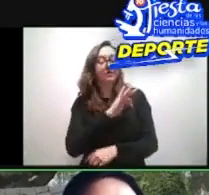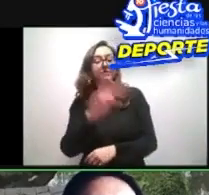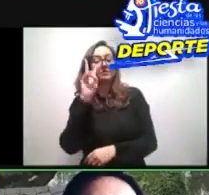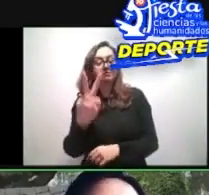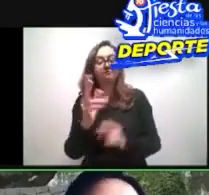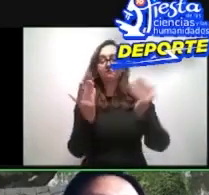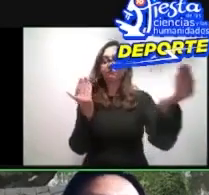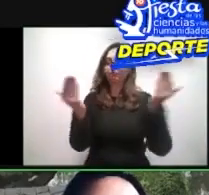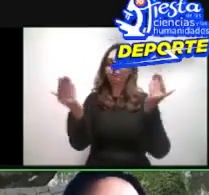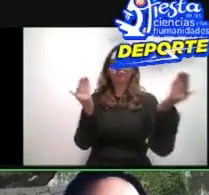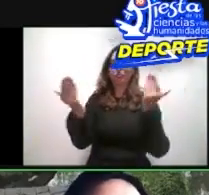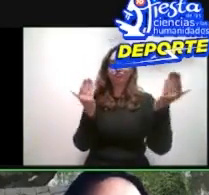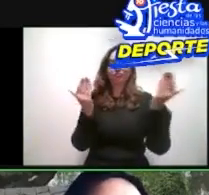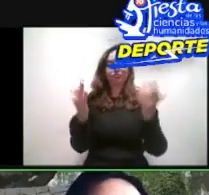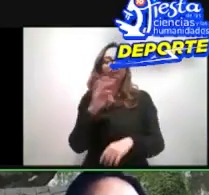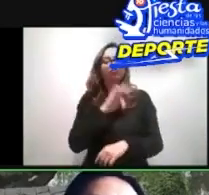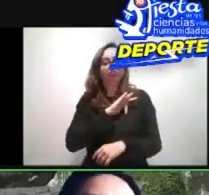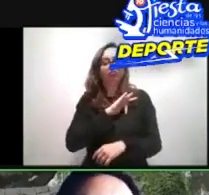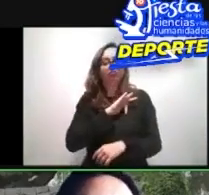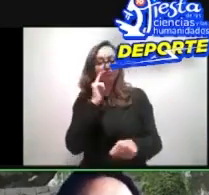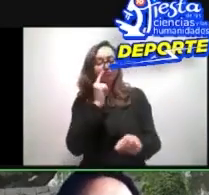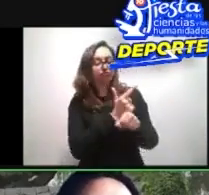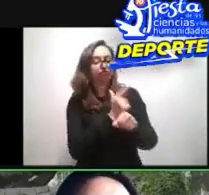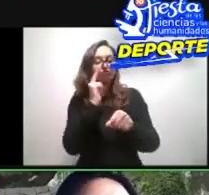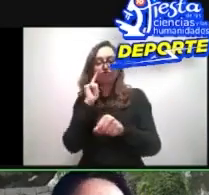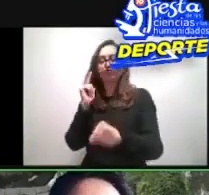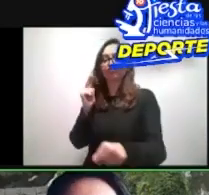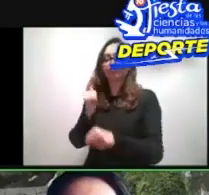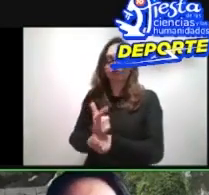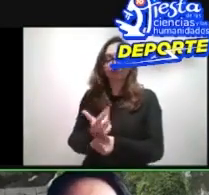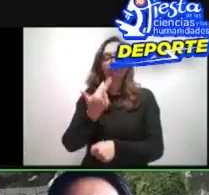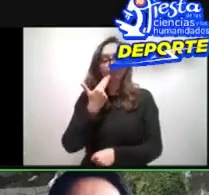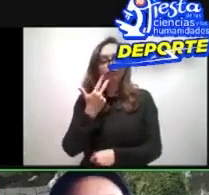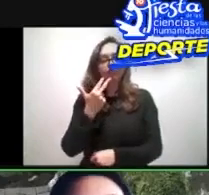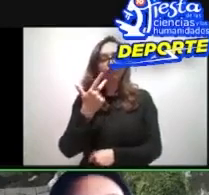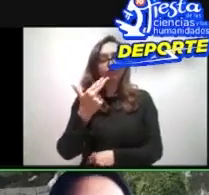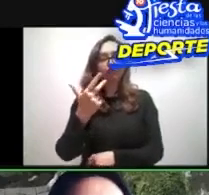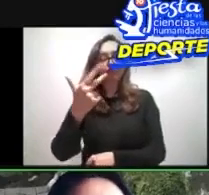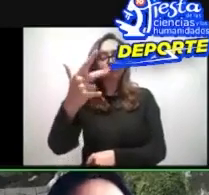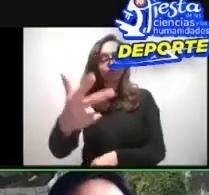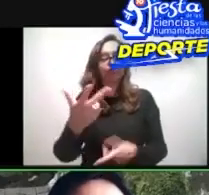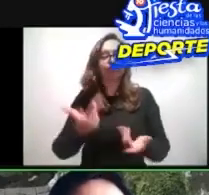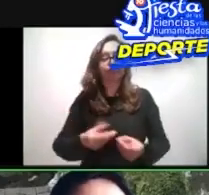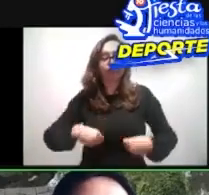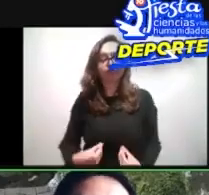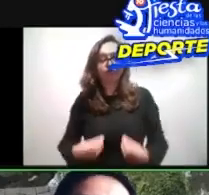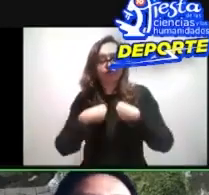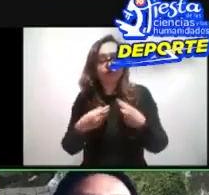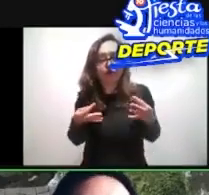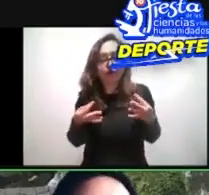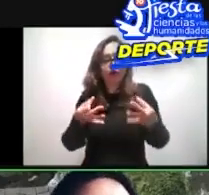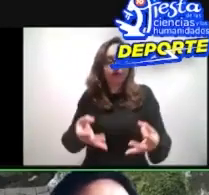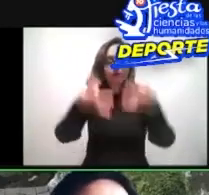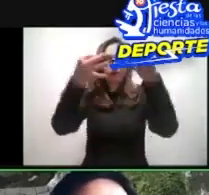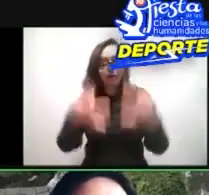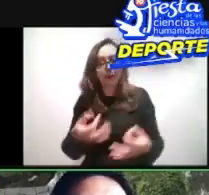comparando, pues lo que vamos a tener es que hay una mejoría no solamente de la calidad de vida en general, hay,